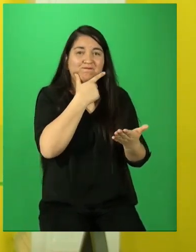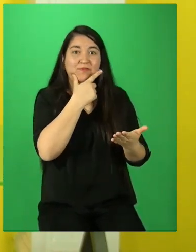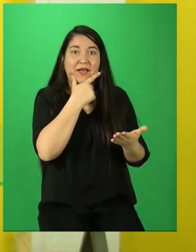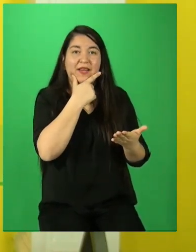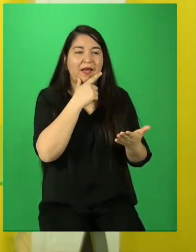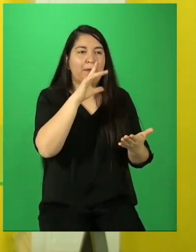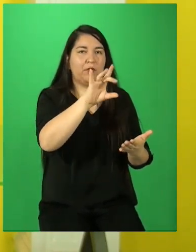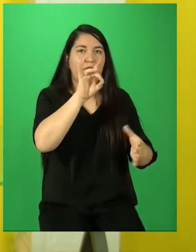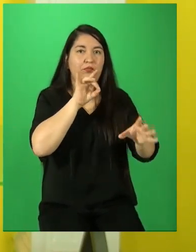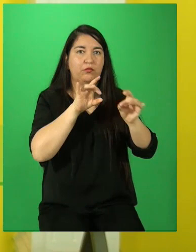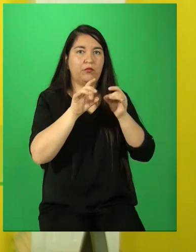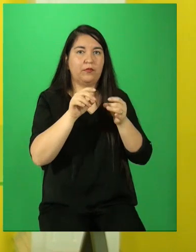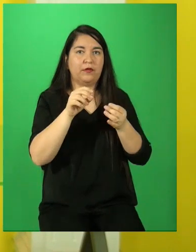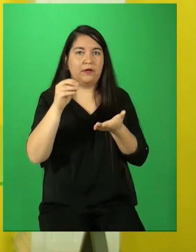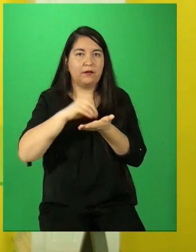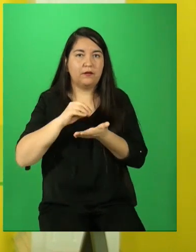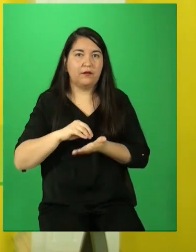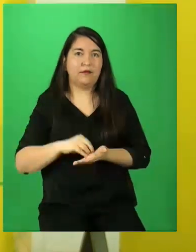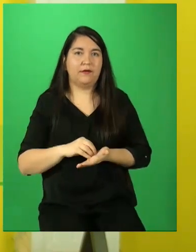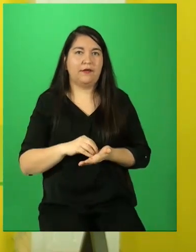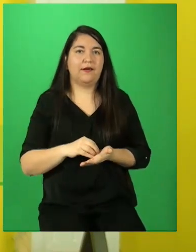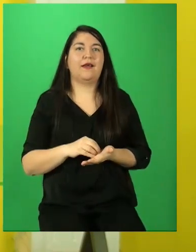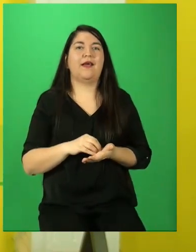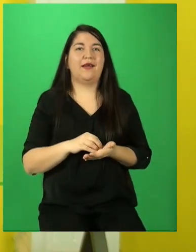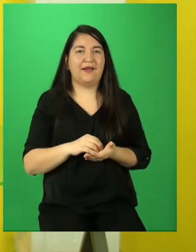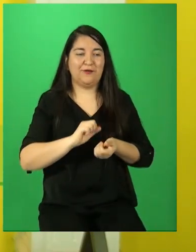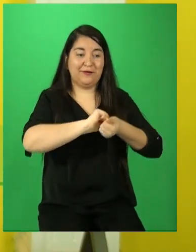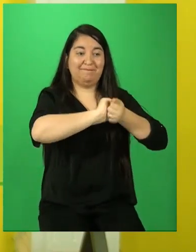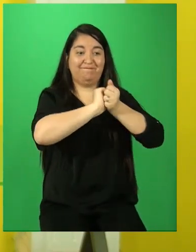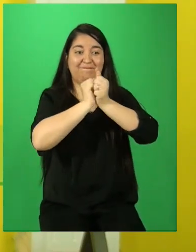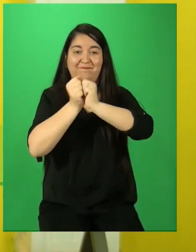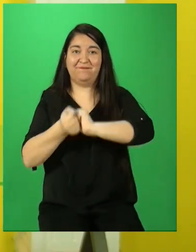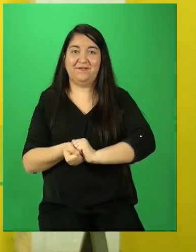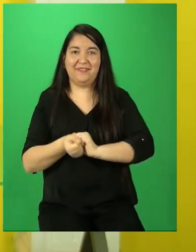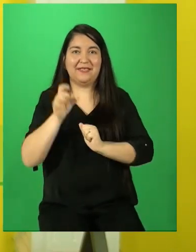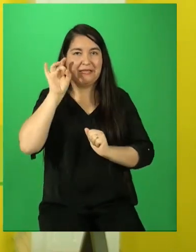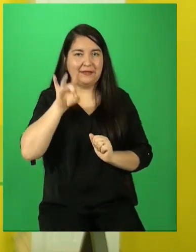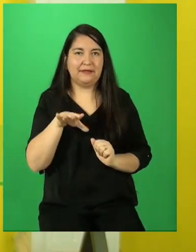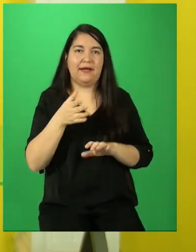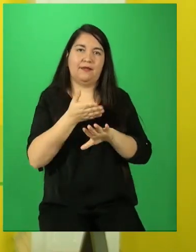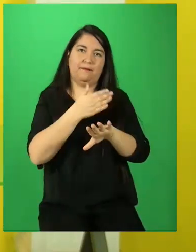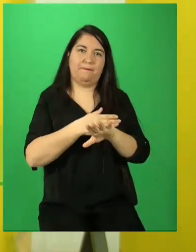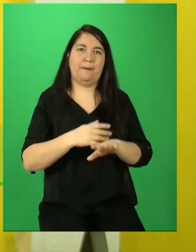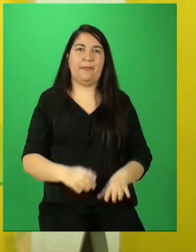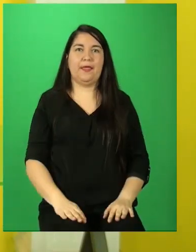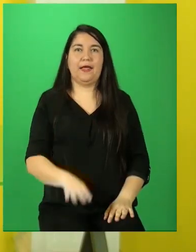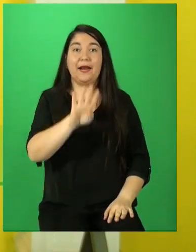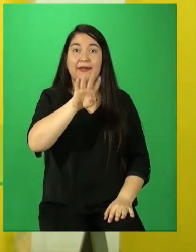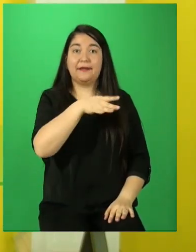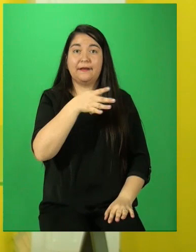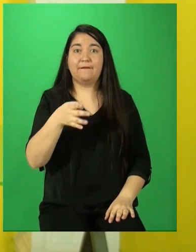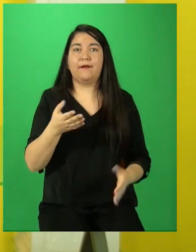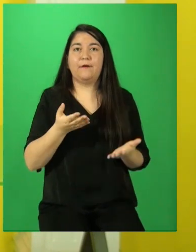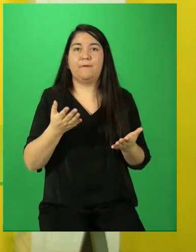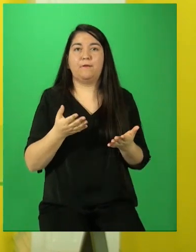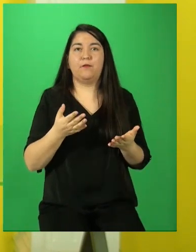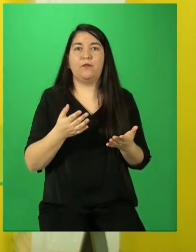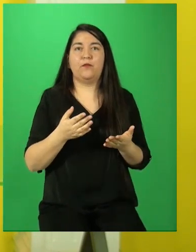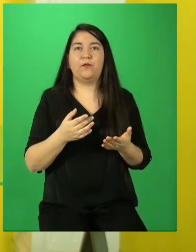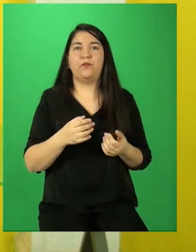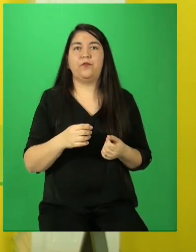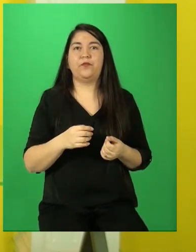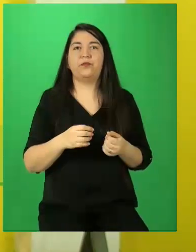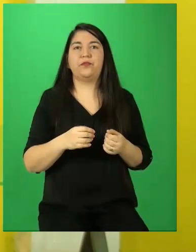que nos entrega el ejercicio y lo que debemos transformar. Nuestra tabla de datos dice masa de